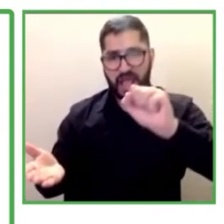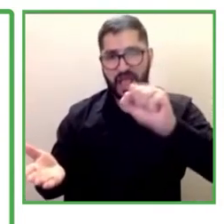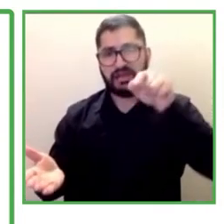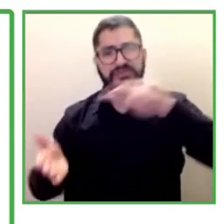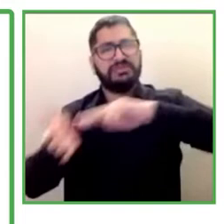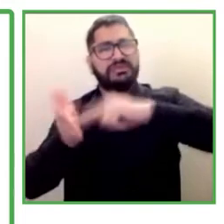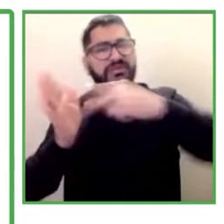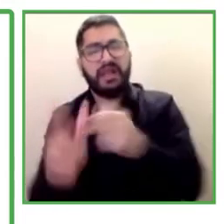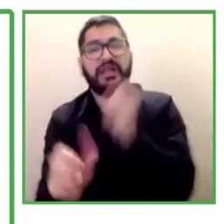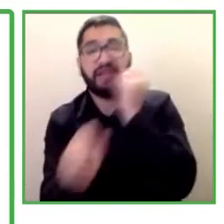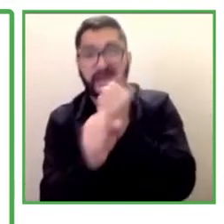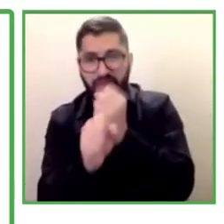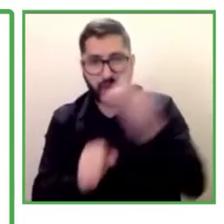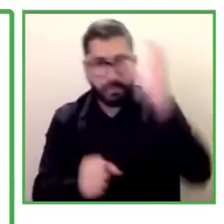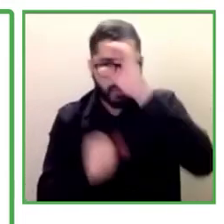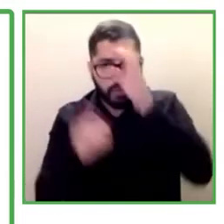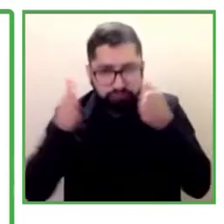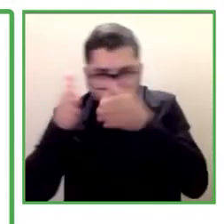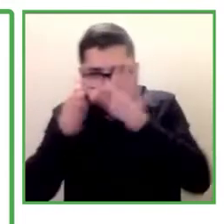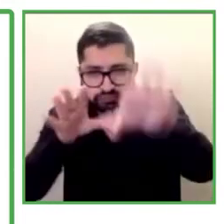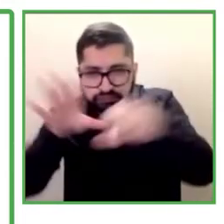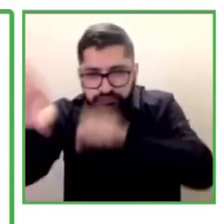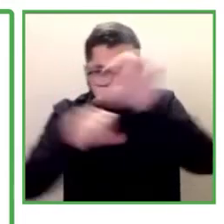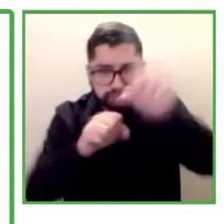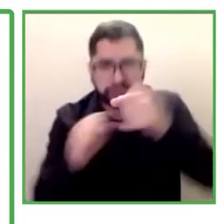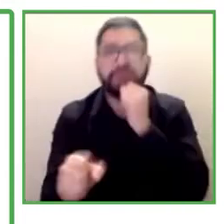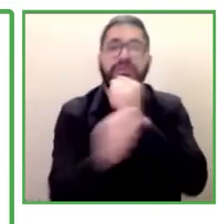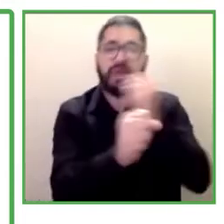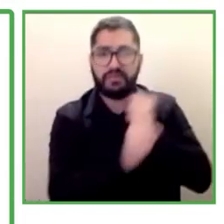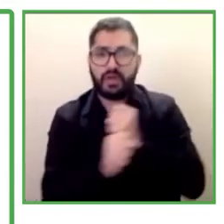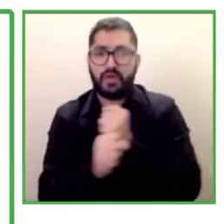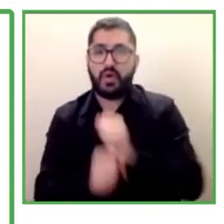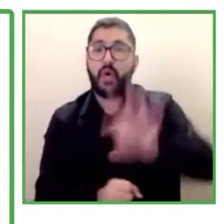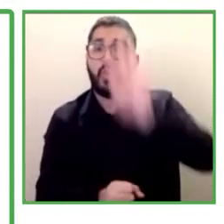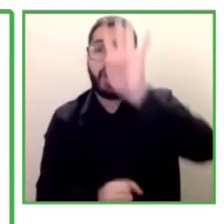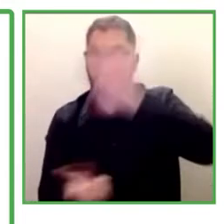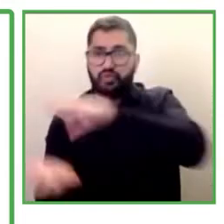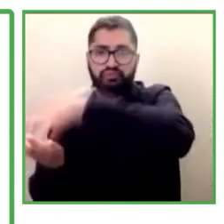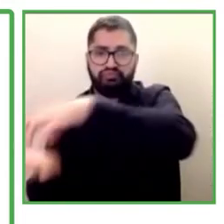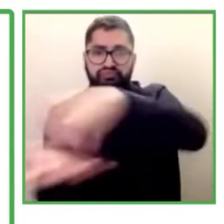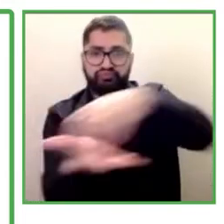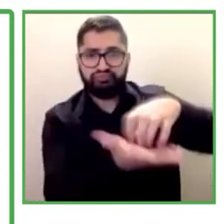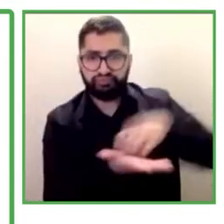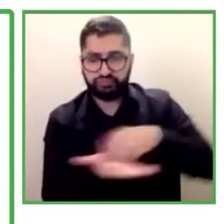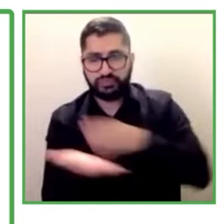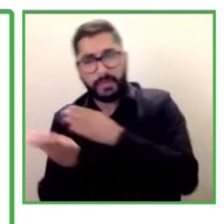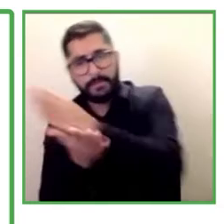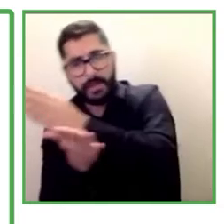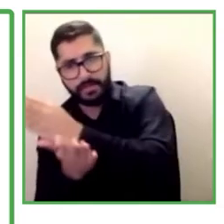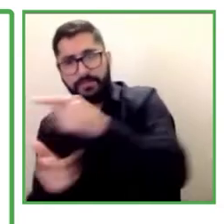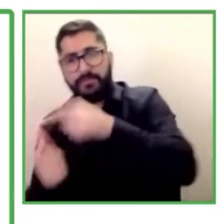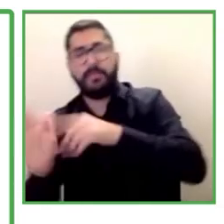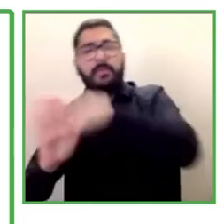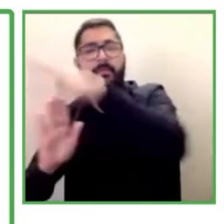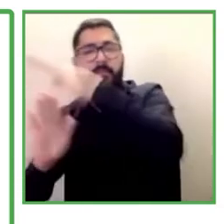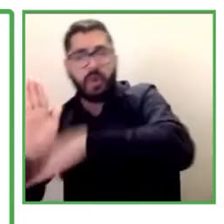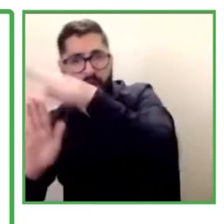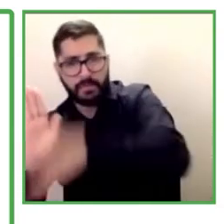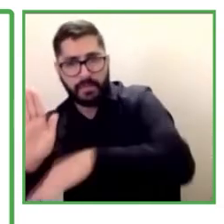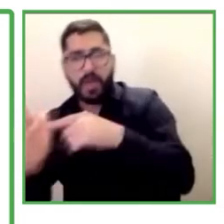en las ciudades, en las cuatro ciudades en donde iniciamos el programa. Este modelo también tiene